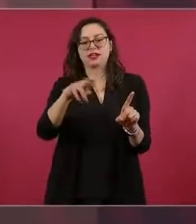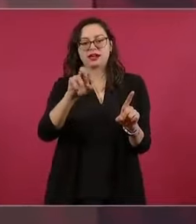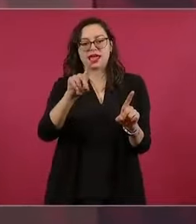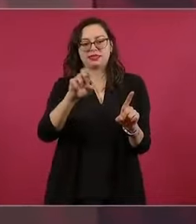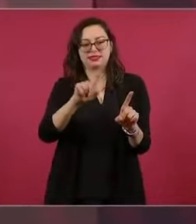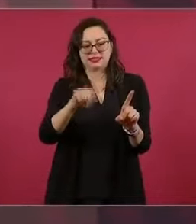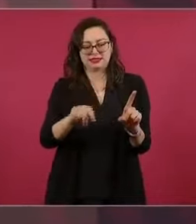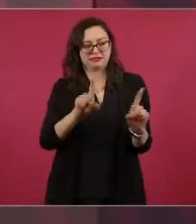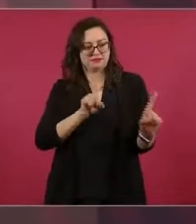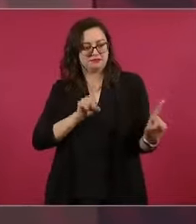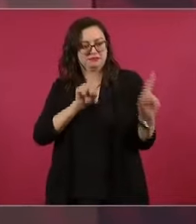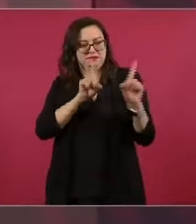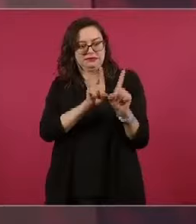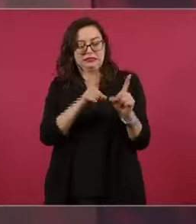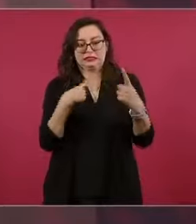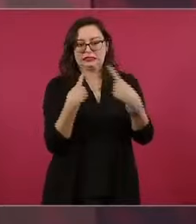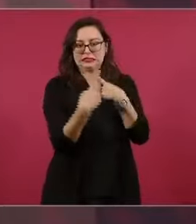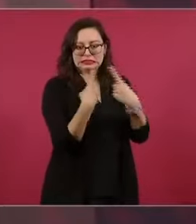estaba complicado,